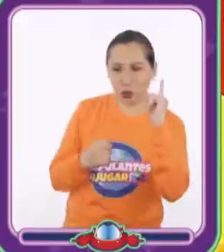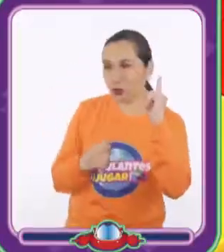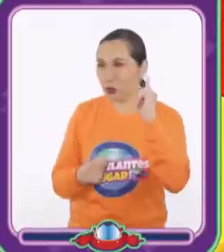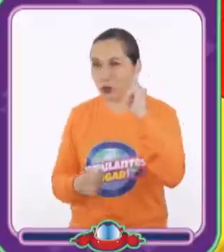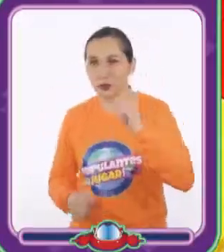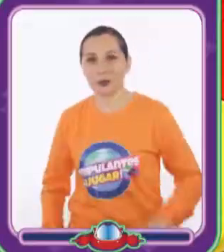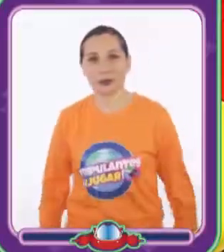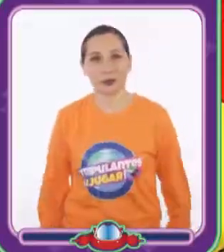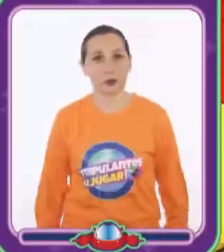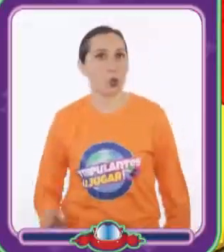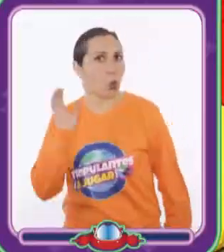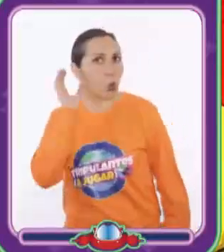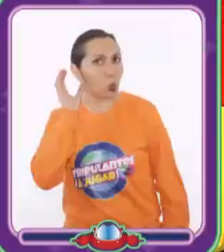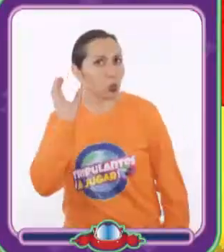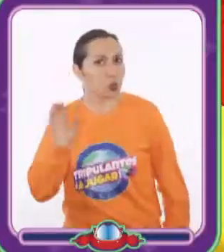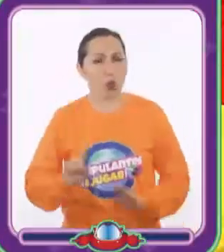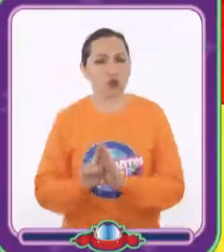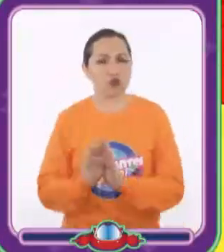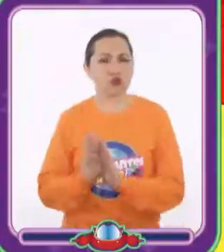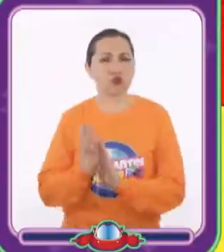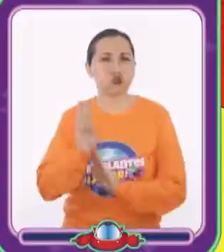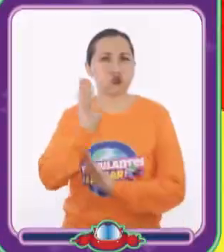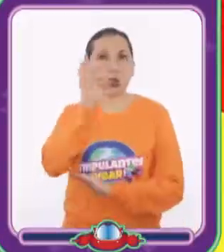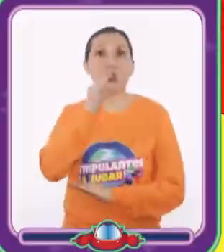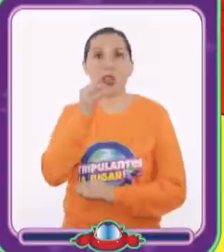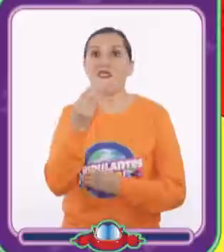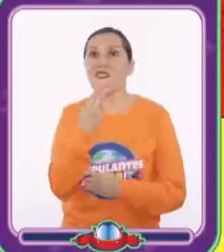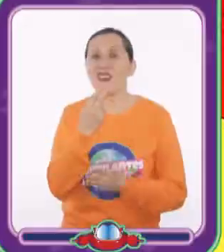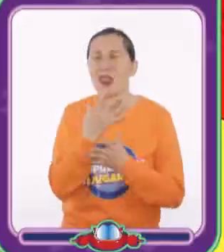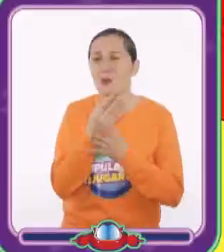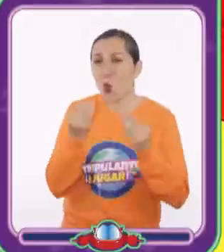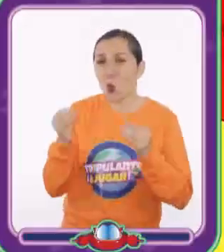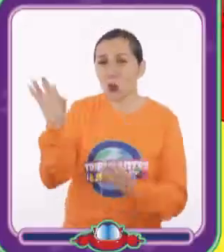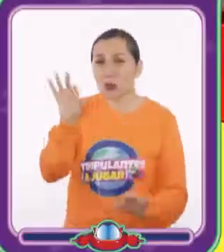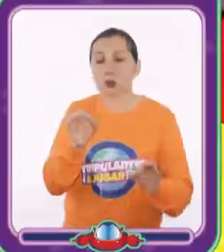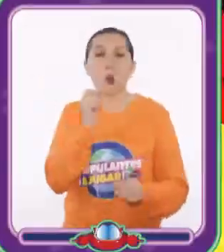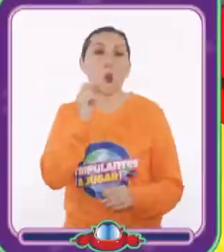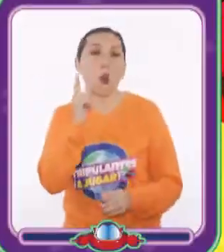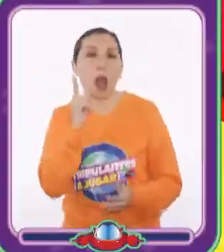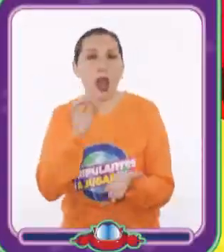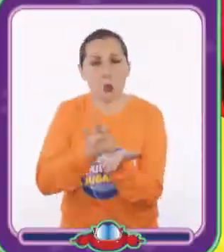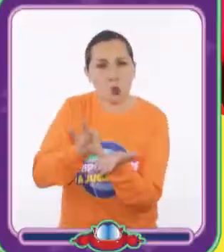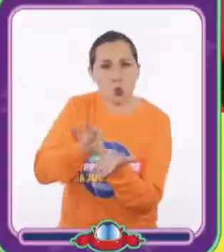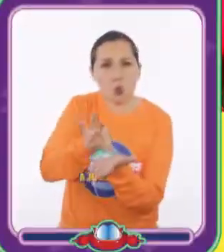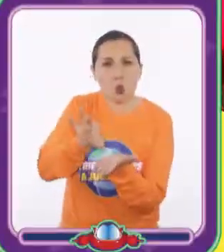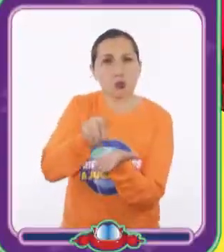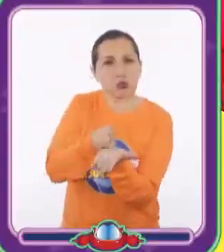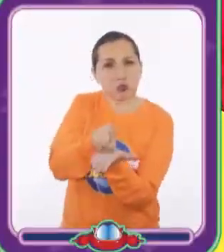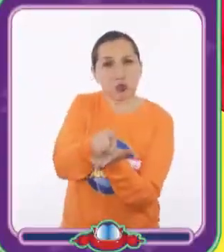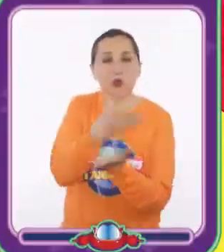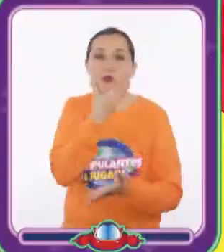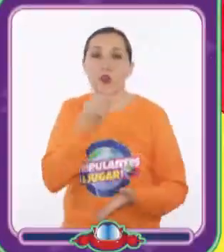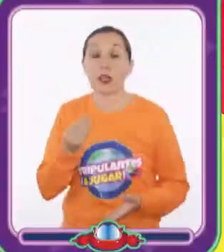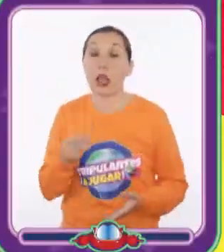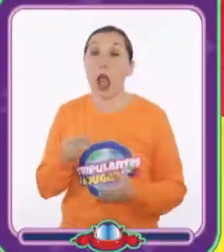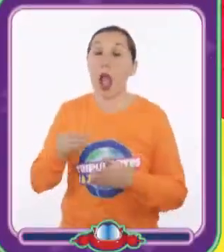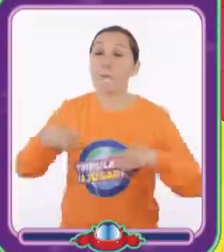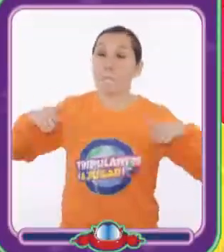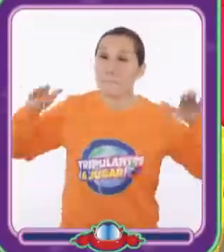te gustó? Sí. ¿Escucharon que Dubilú decía que vivían muchos insectos? Sí. ¿Qué insectos les gustan o encuentran